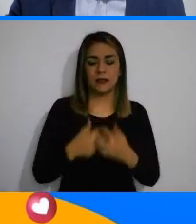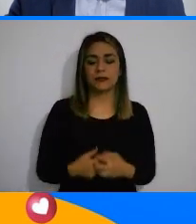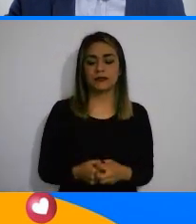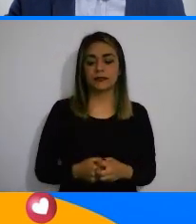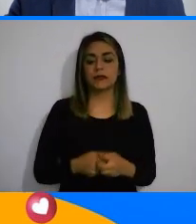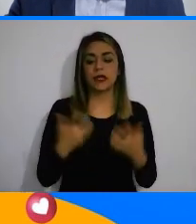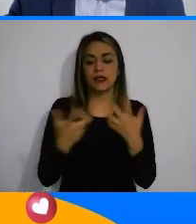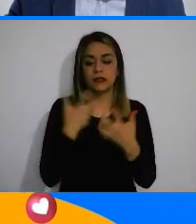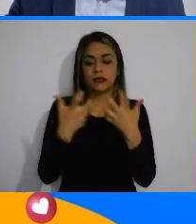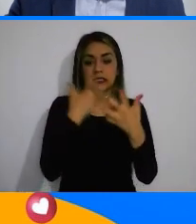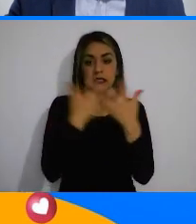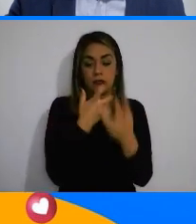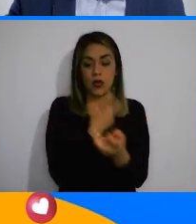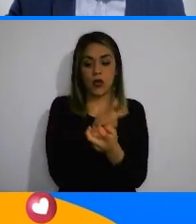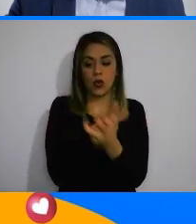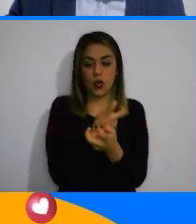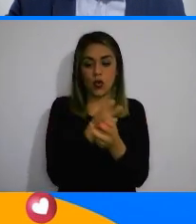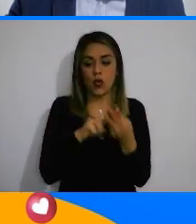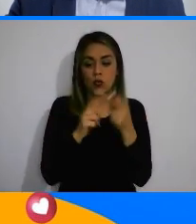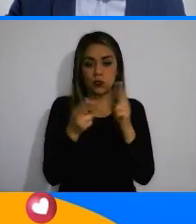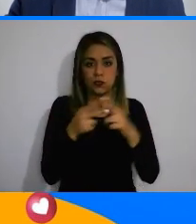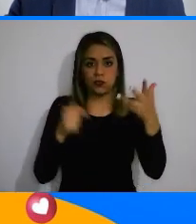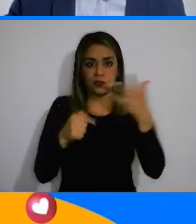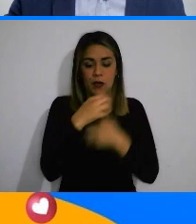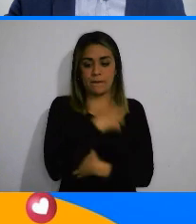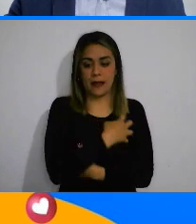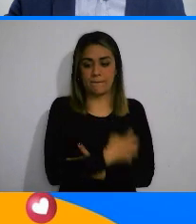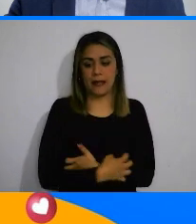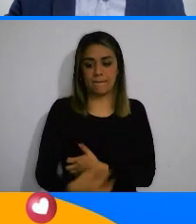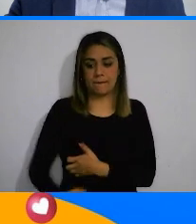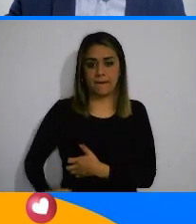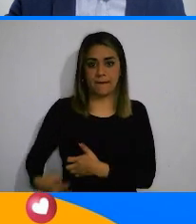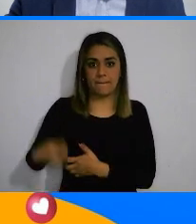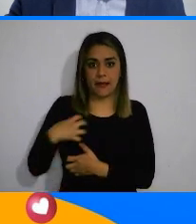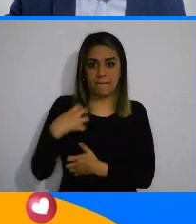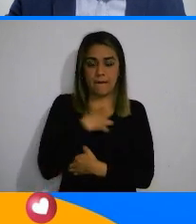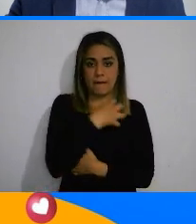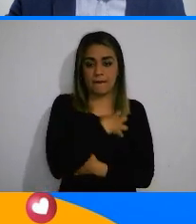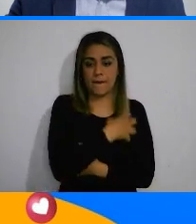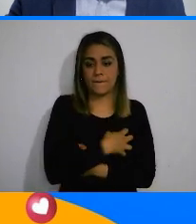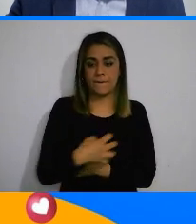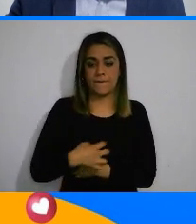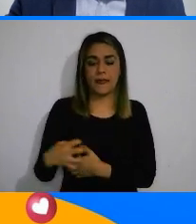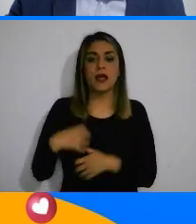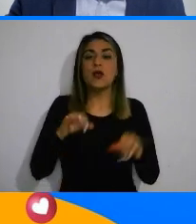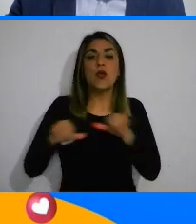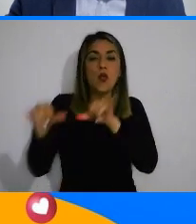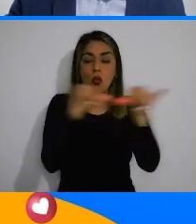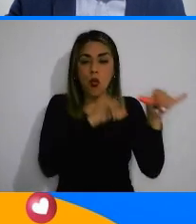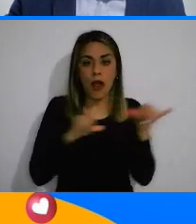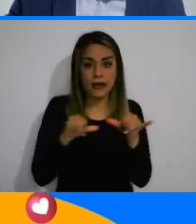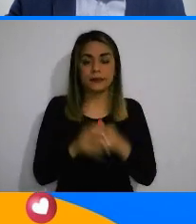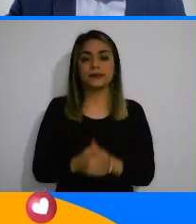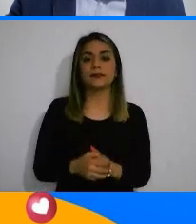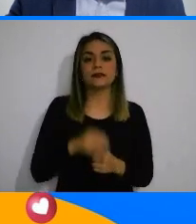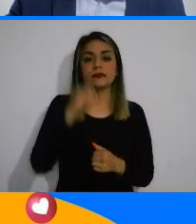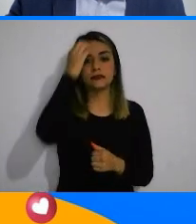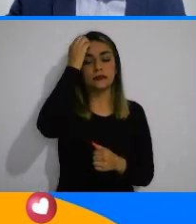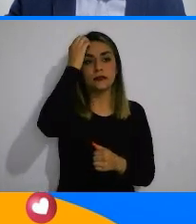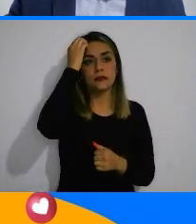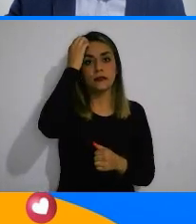óseo. Conjunto de órganos, ¿sí?, que tienen células iguales, ¿sí? Tejido